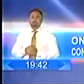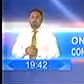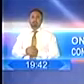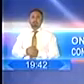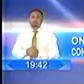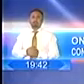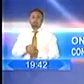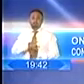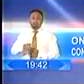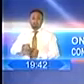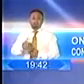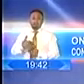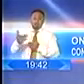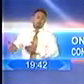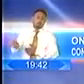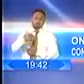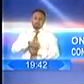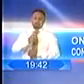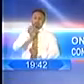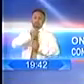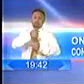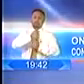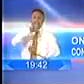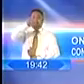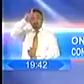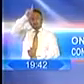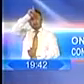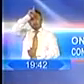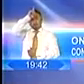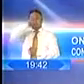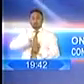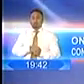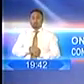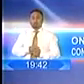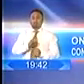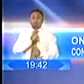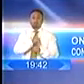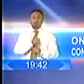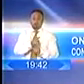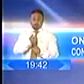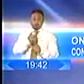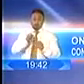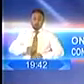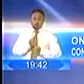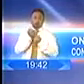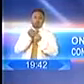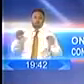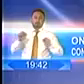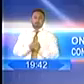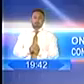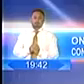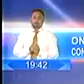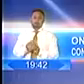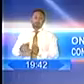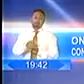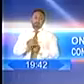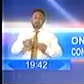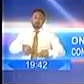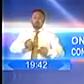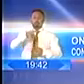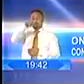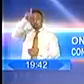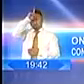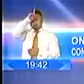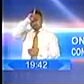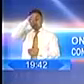y nos sacaron para trabajar en Alemania. Por eso sobreviví, aunque vivía en